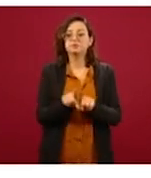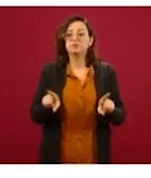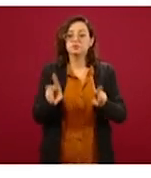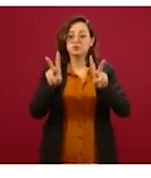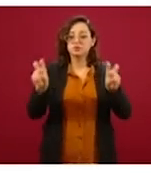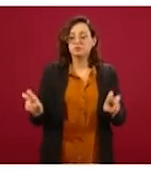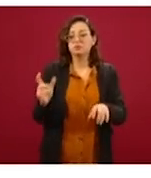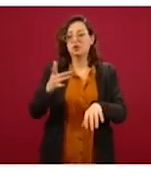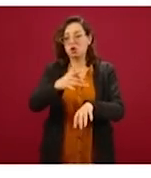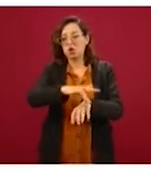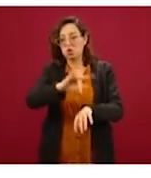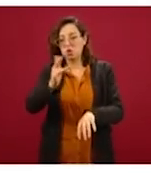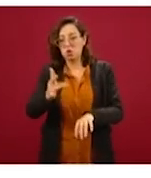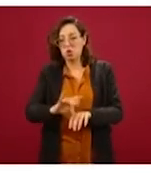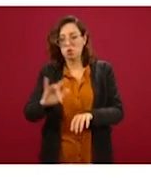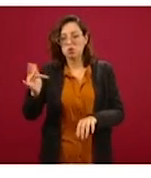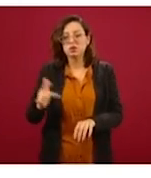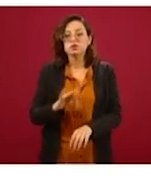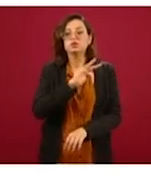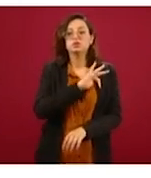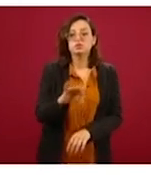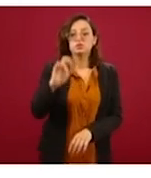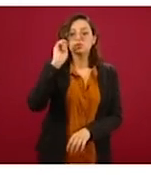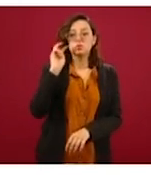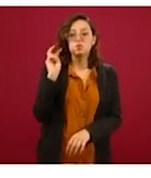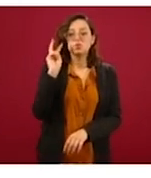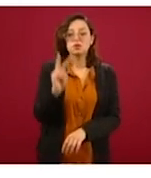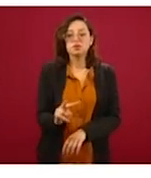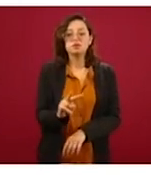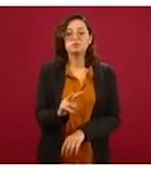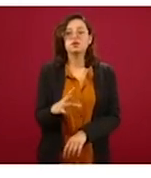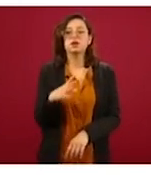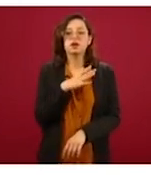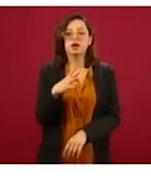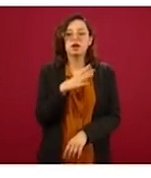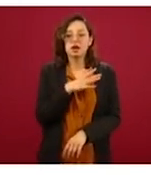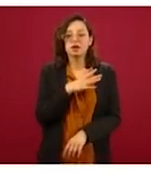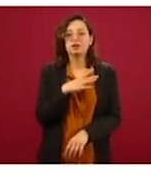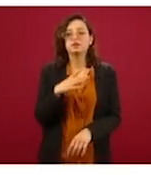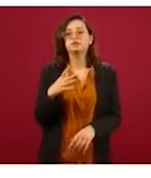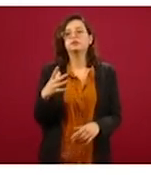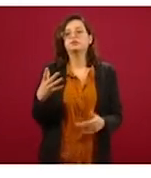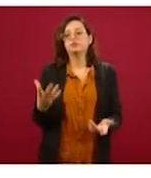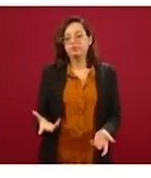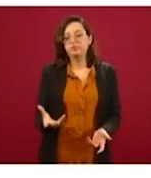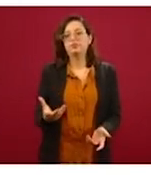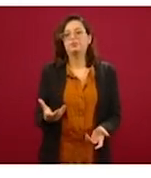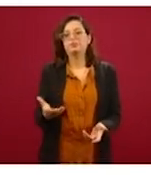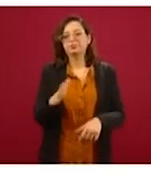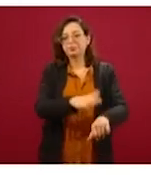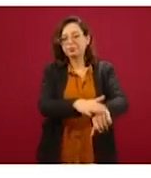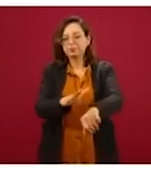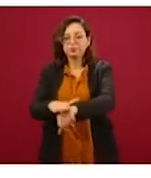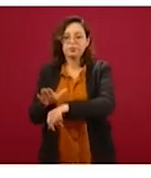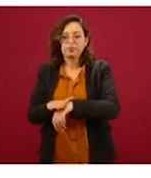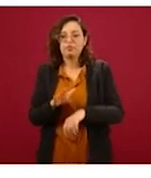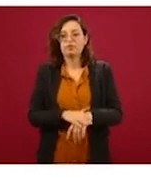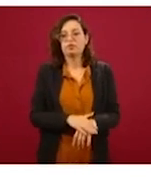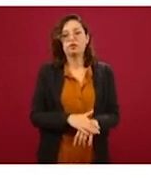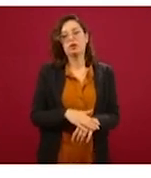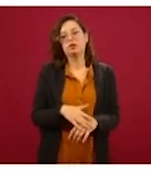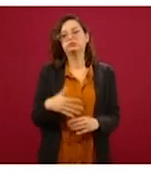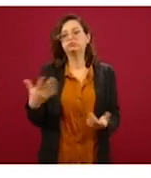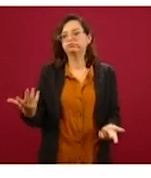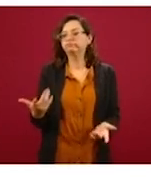un lote para que vean que también tenemos en la parte de joyas, hacemos un atento llamado porque son precios